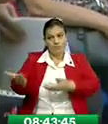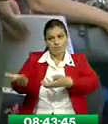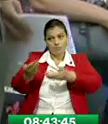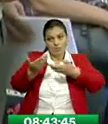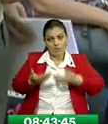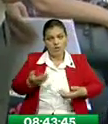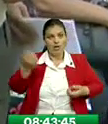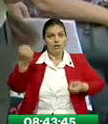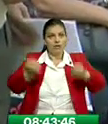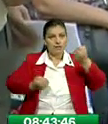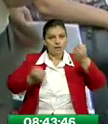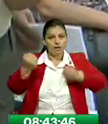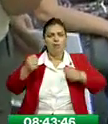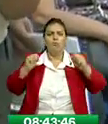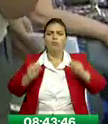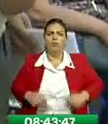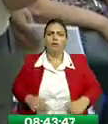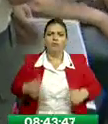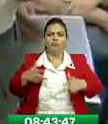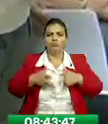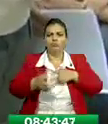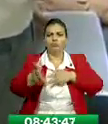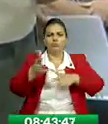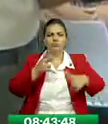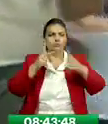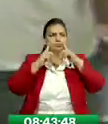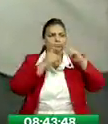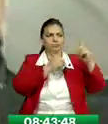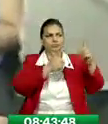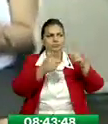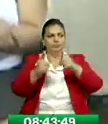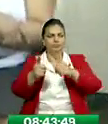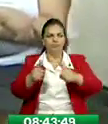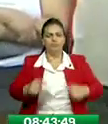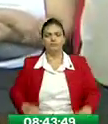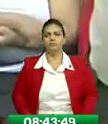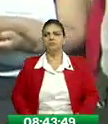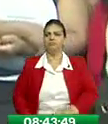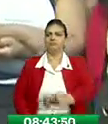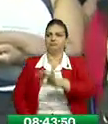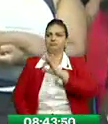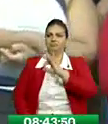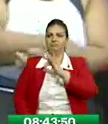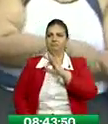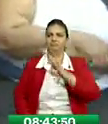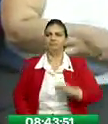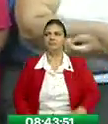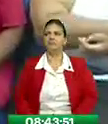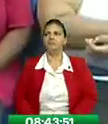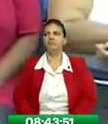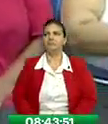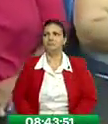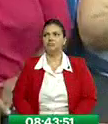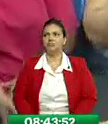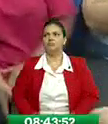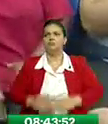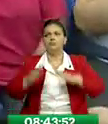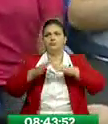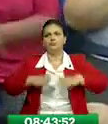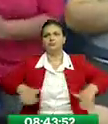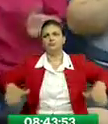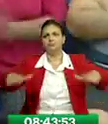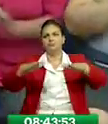por nuestro departamento de operaciones y efectivamente van a llegar acá a Monte Sinaí. Así es, porque la seguridad es de todos. La seguridad es para todos. Así